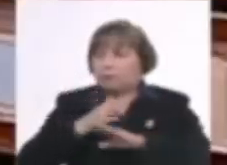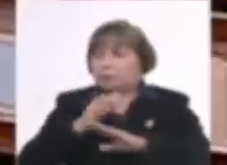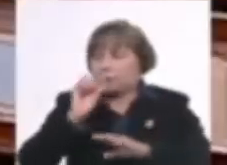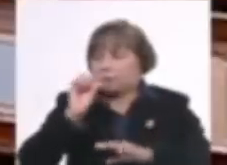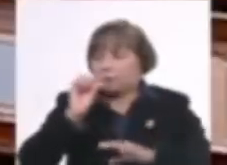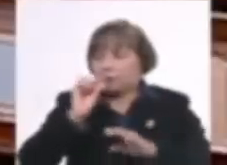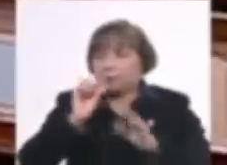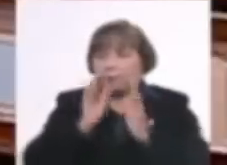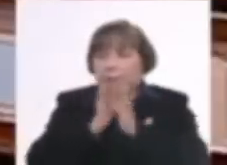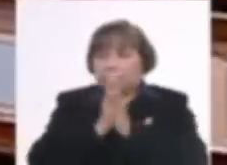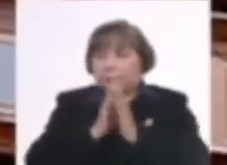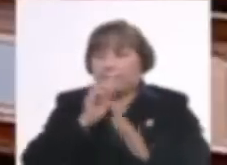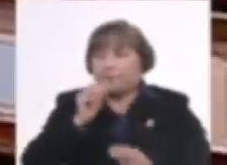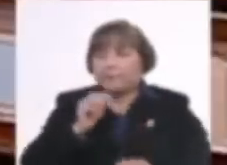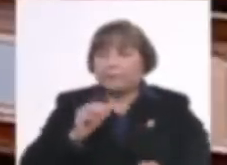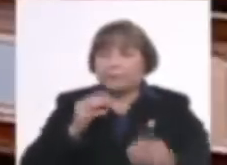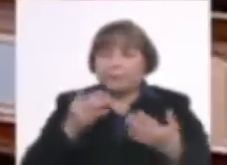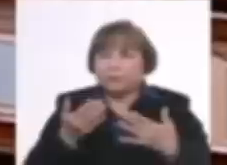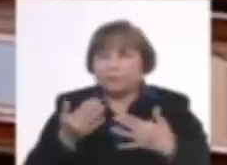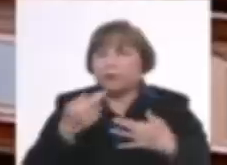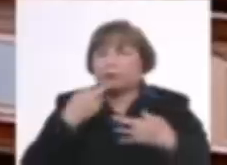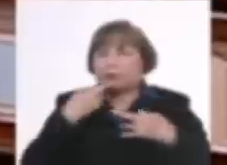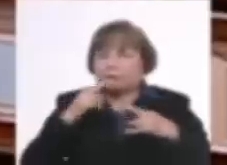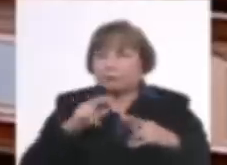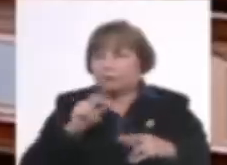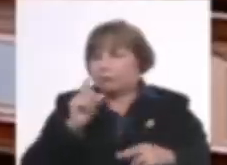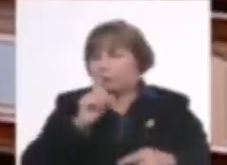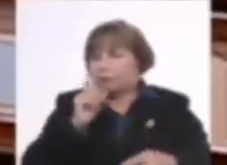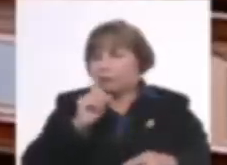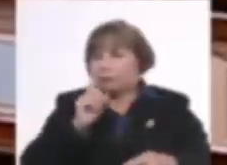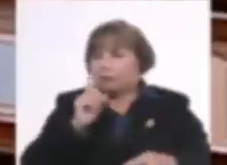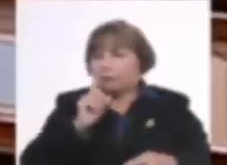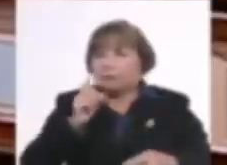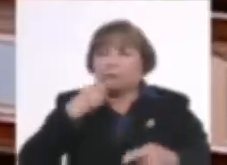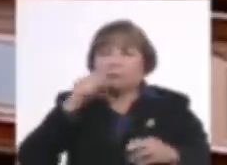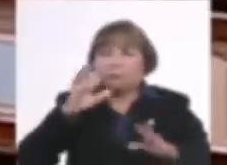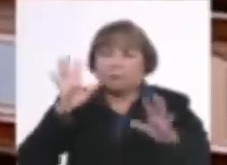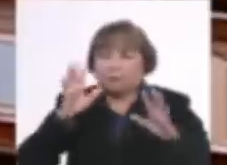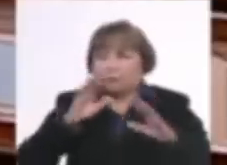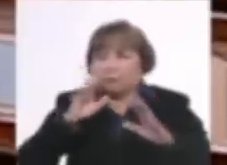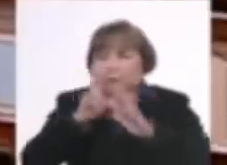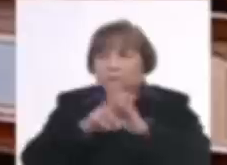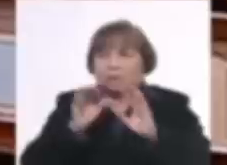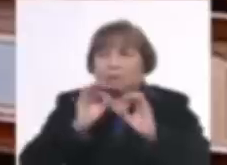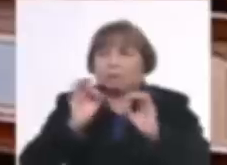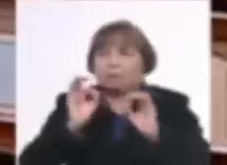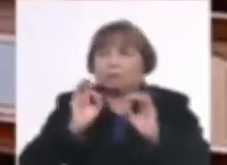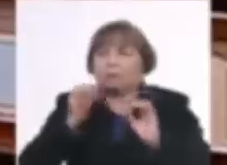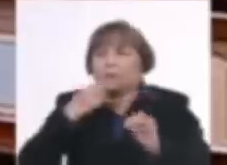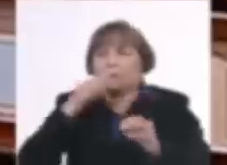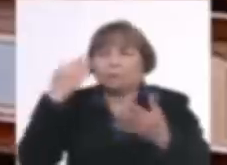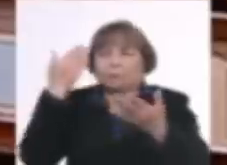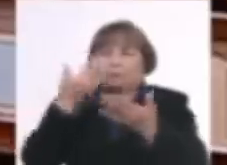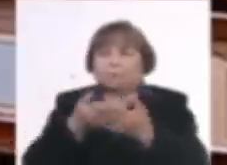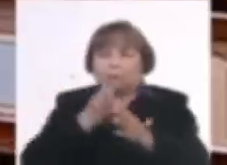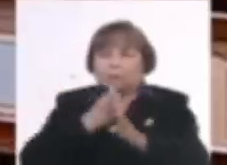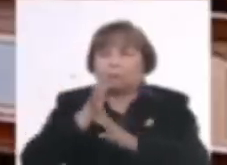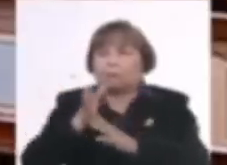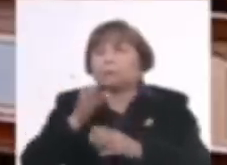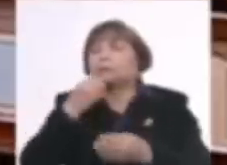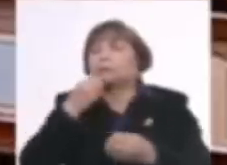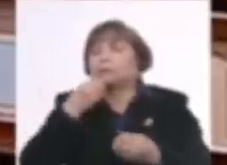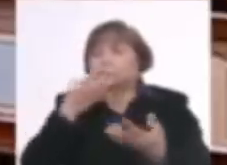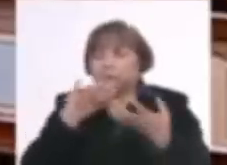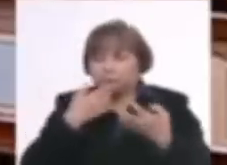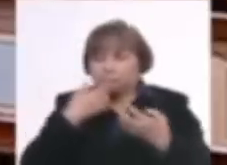intermedio, le voy a pedir a la señorita que responda. No nos responda como vio en el video, no, porque no nos vamos a llevar por el video.